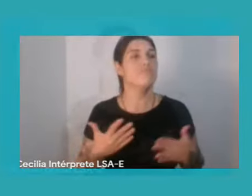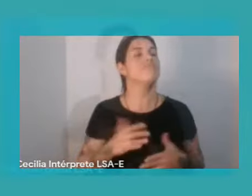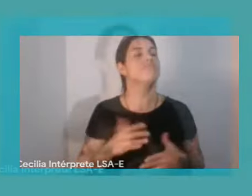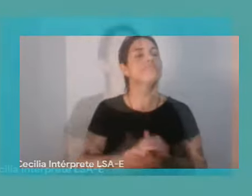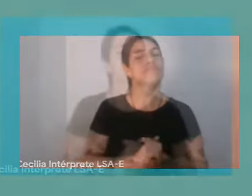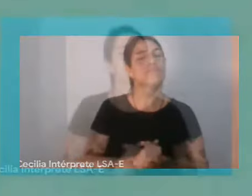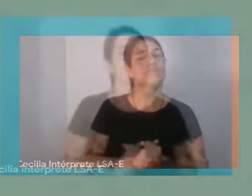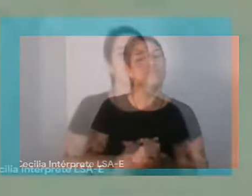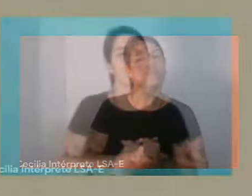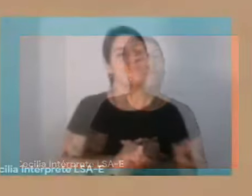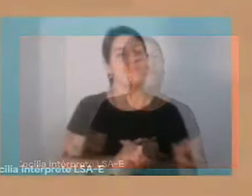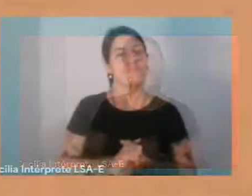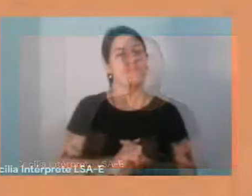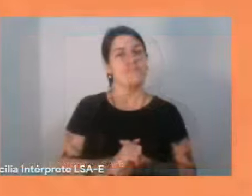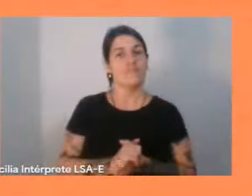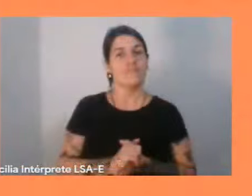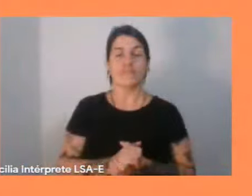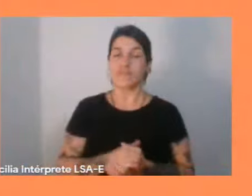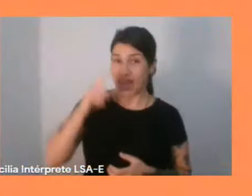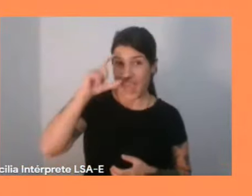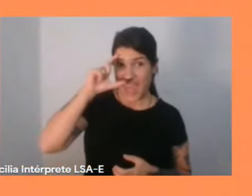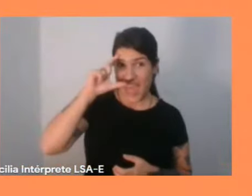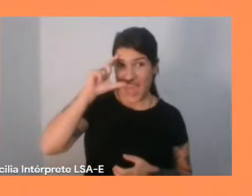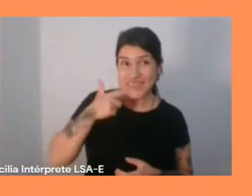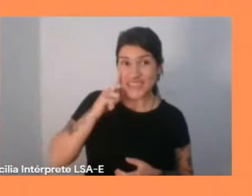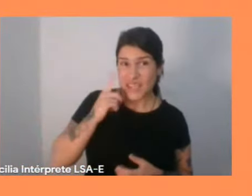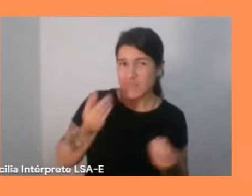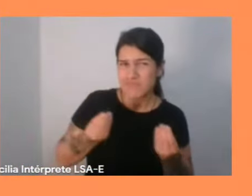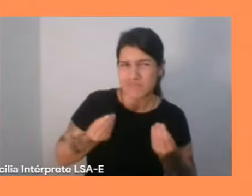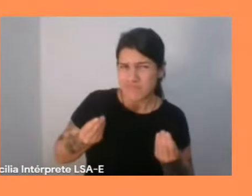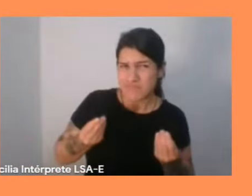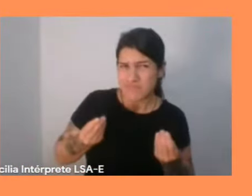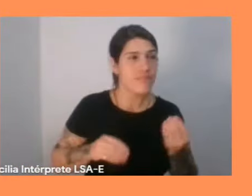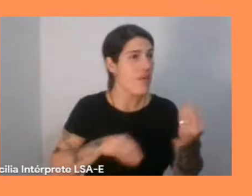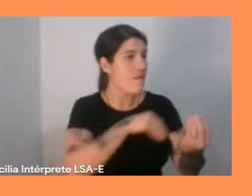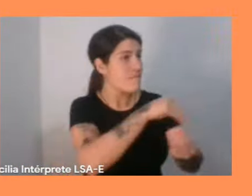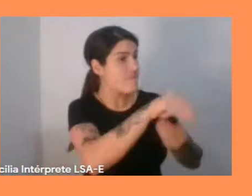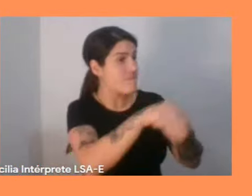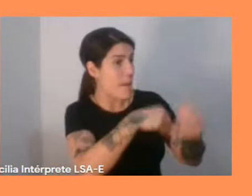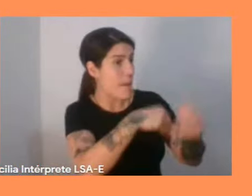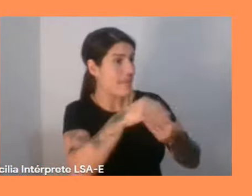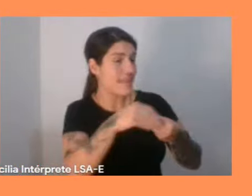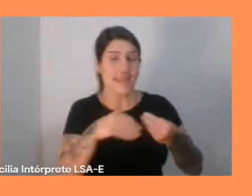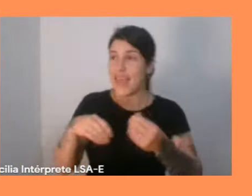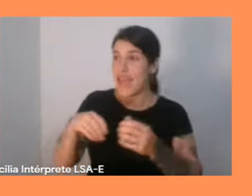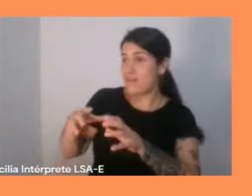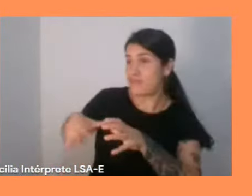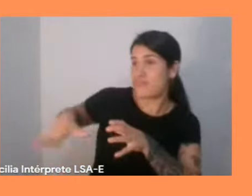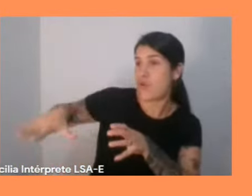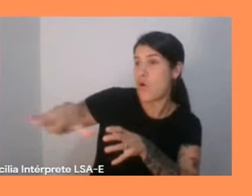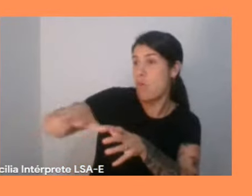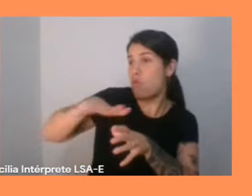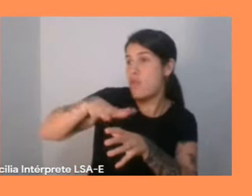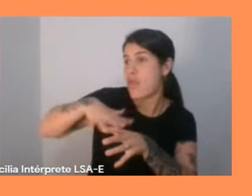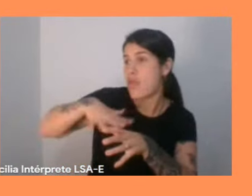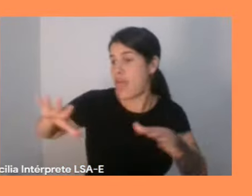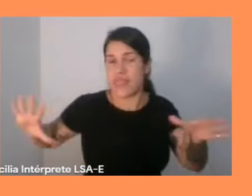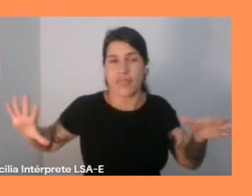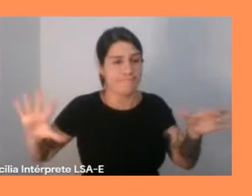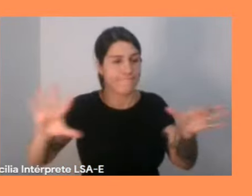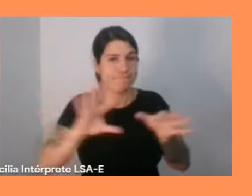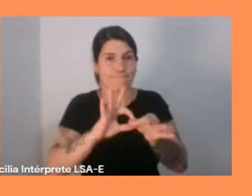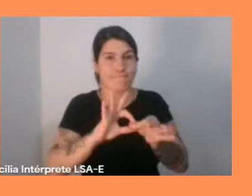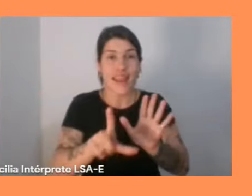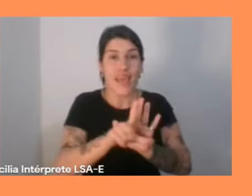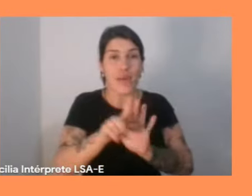La ESI es un puente con las familias y la comunidad. La ley 26.150 dice que es